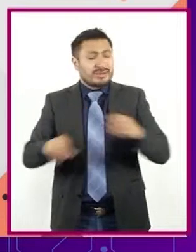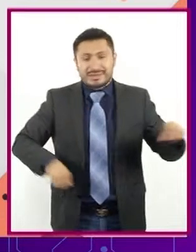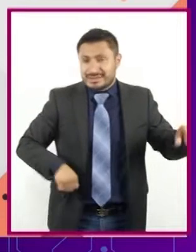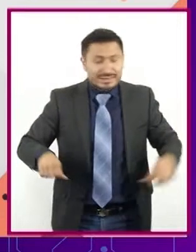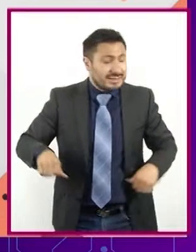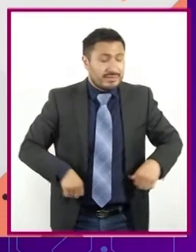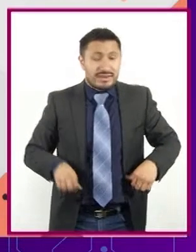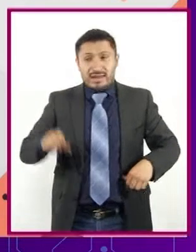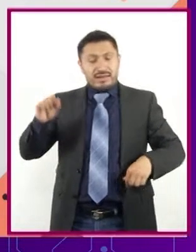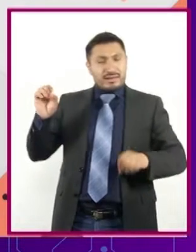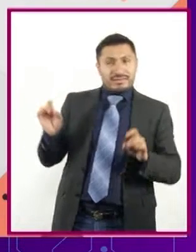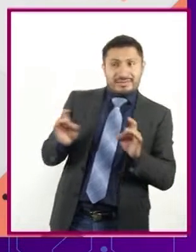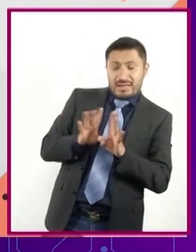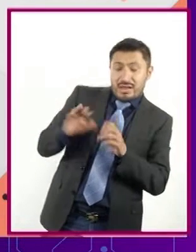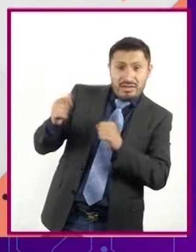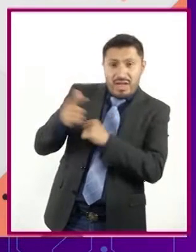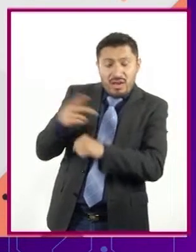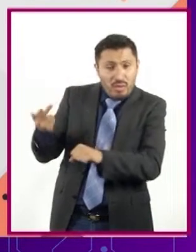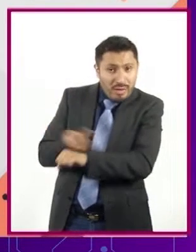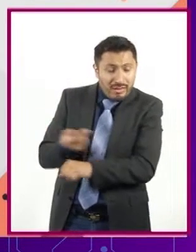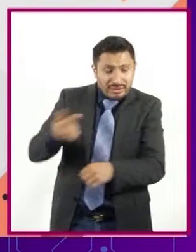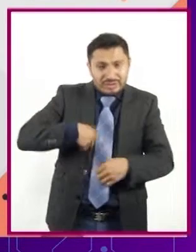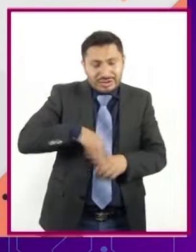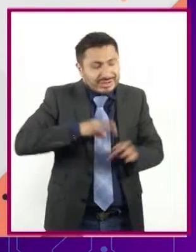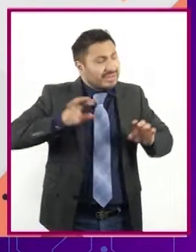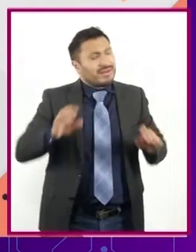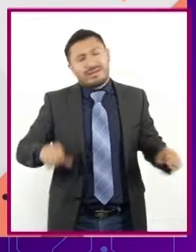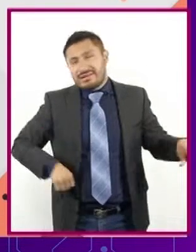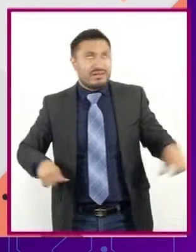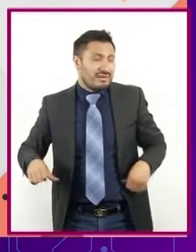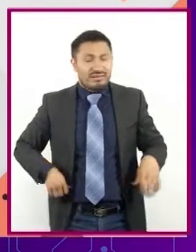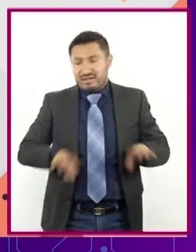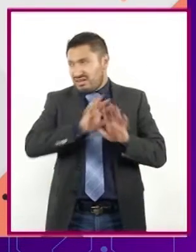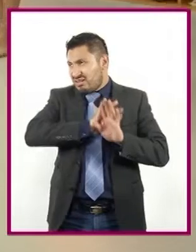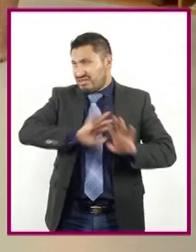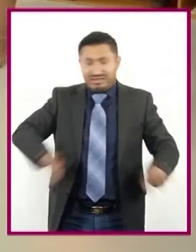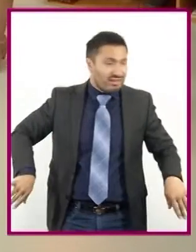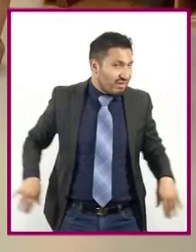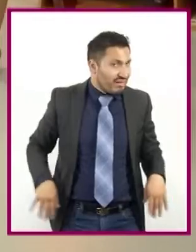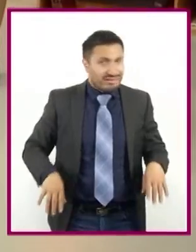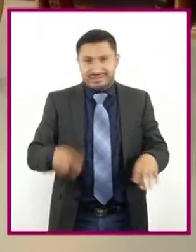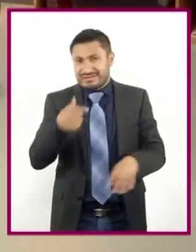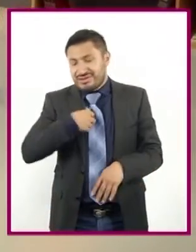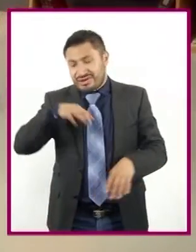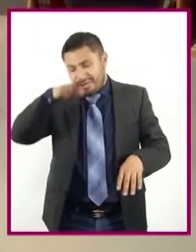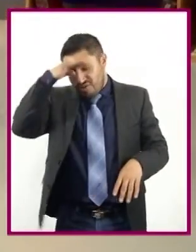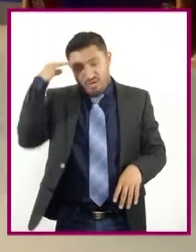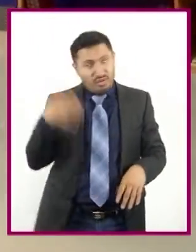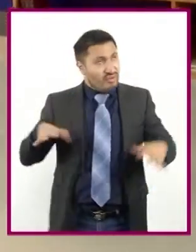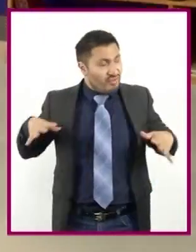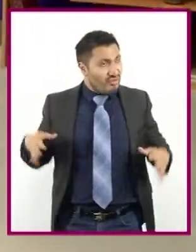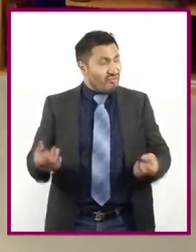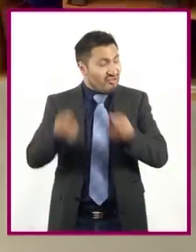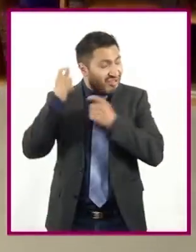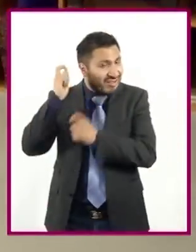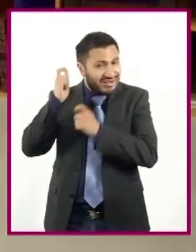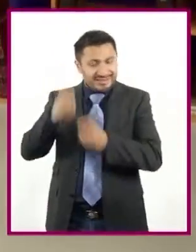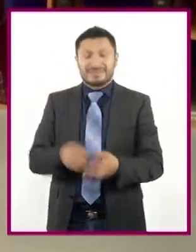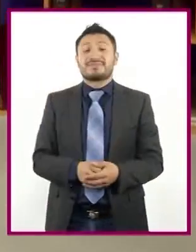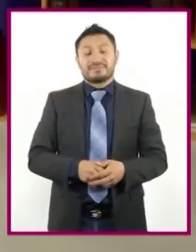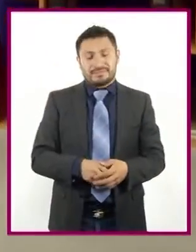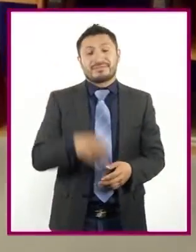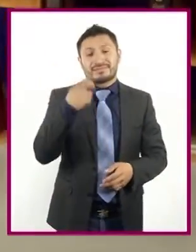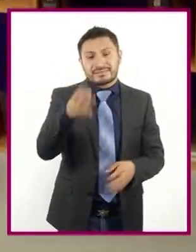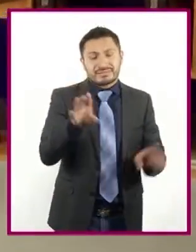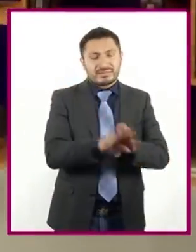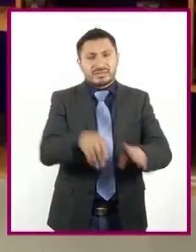de realizar una acción que nos aburre o desagrada. Esta es una frase derivada del boxeo y se